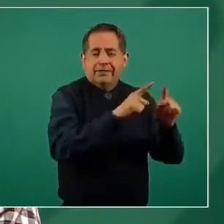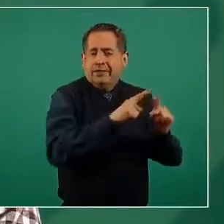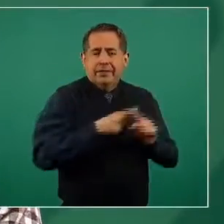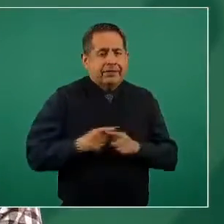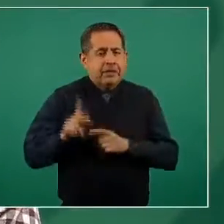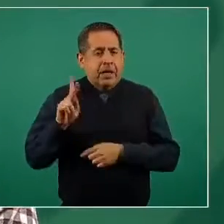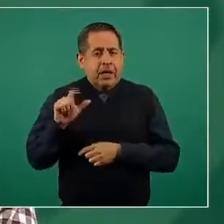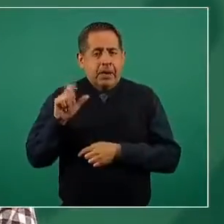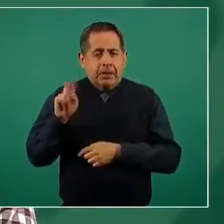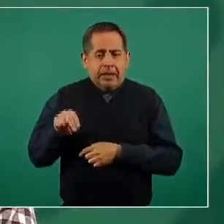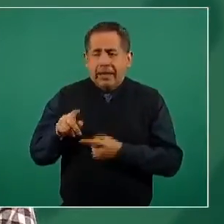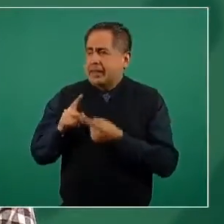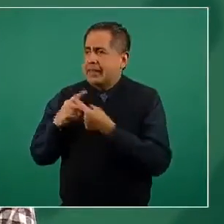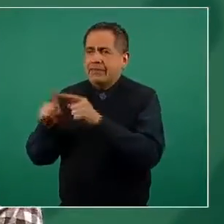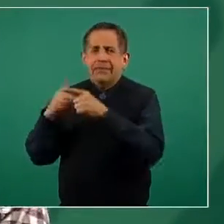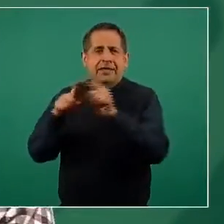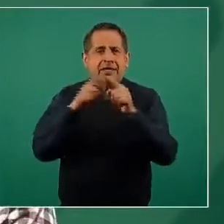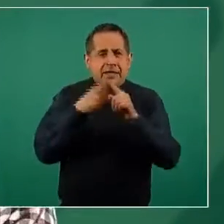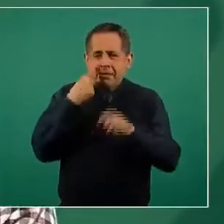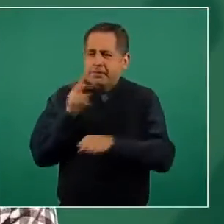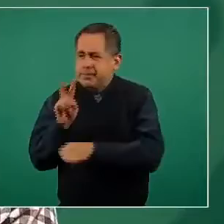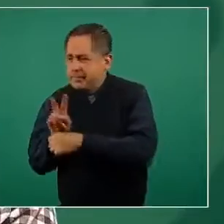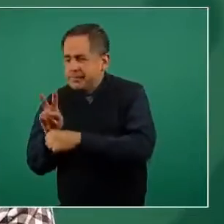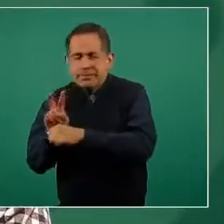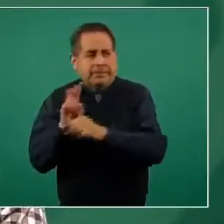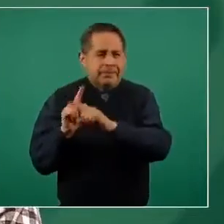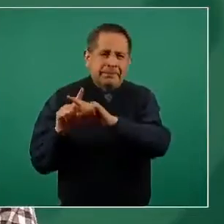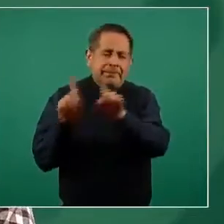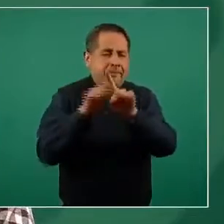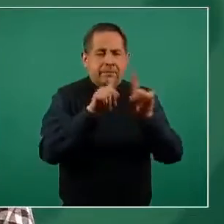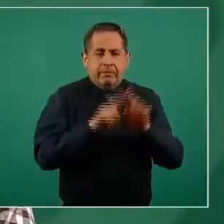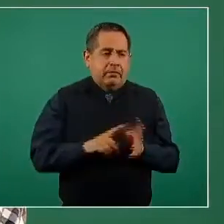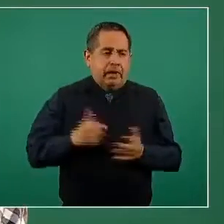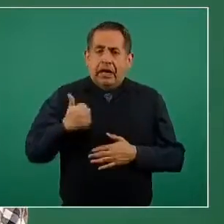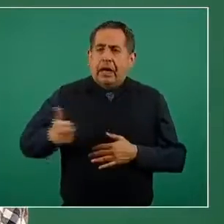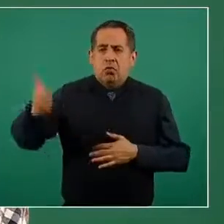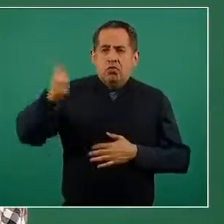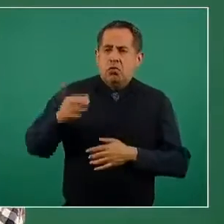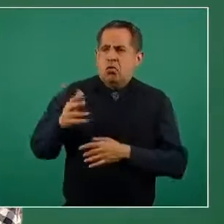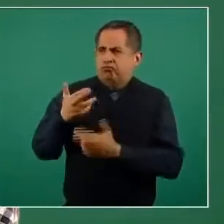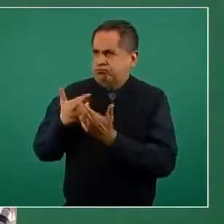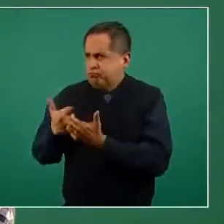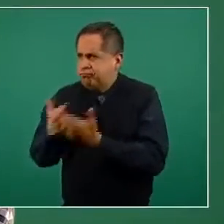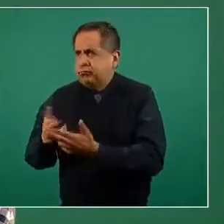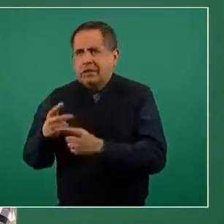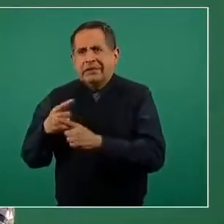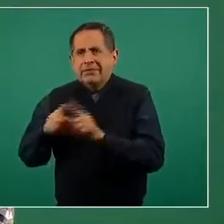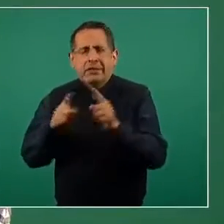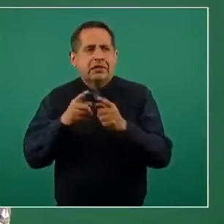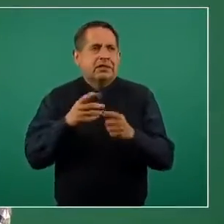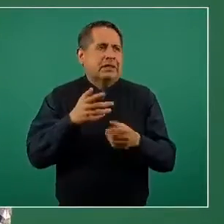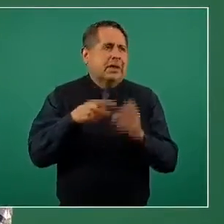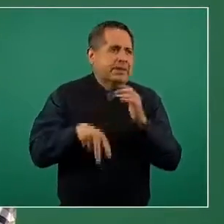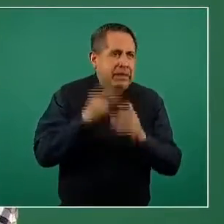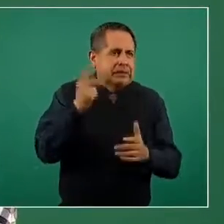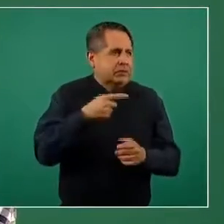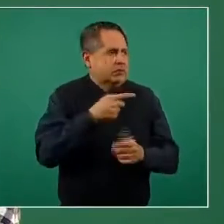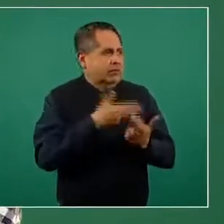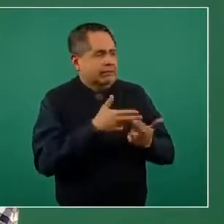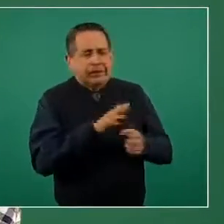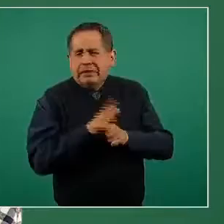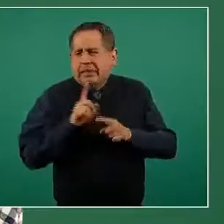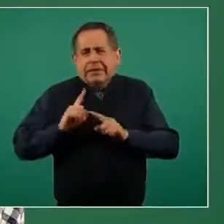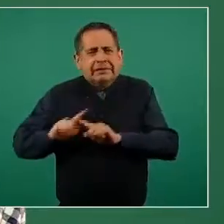de vigilancia. Cada país tiene una capacidad diferente de hacer estadísticas vitales, por